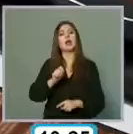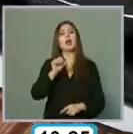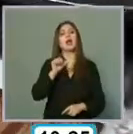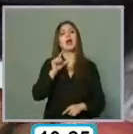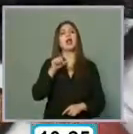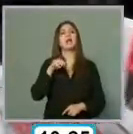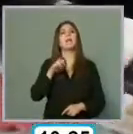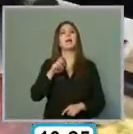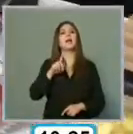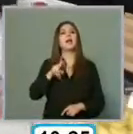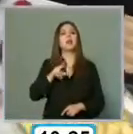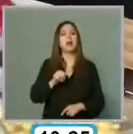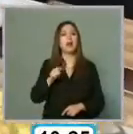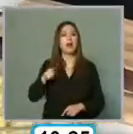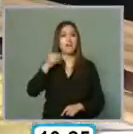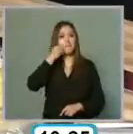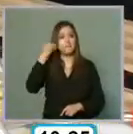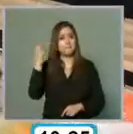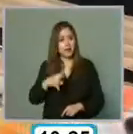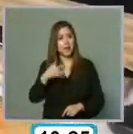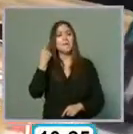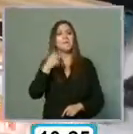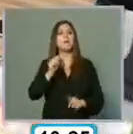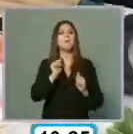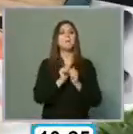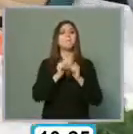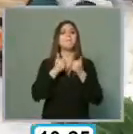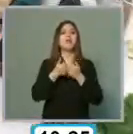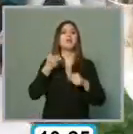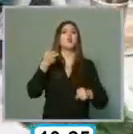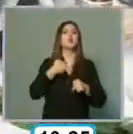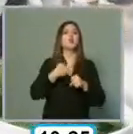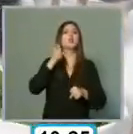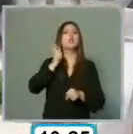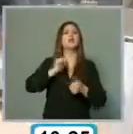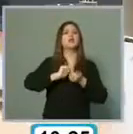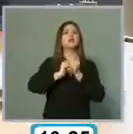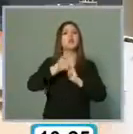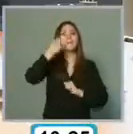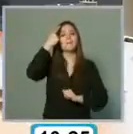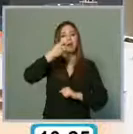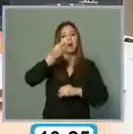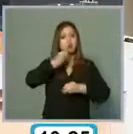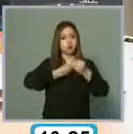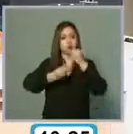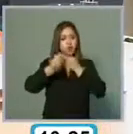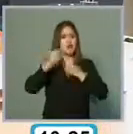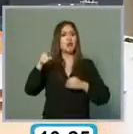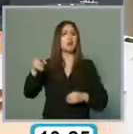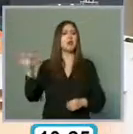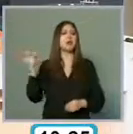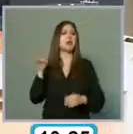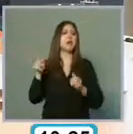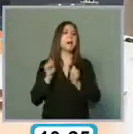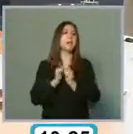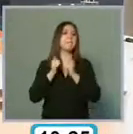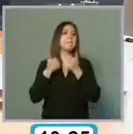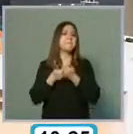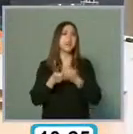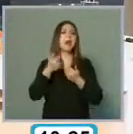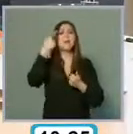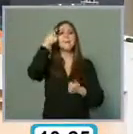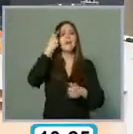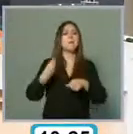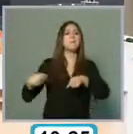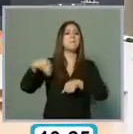padre, pero el pan duro... Pan duro, sí, es para darle consistencia. Es como cuando le ponemos pan molido a la mejor a la carne de hamburguesa. a la hamburguesa, claro, para que